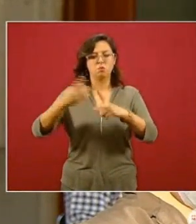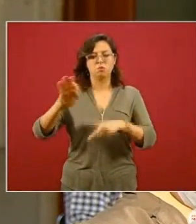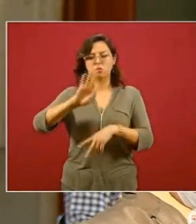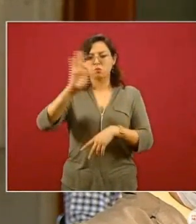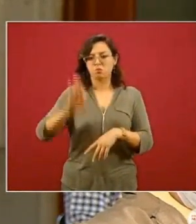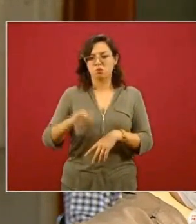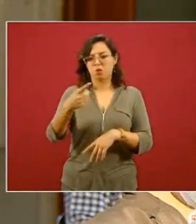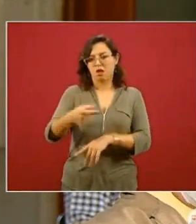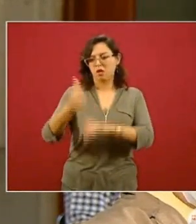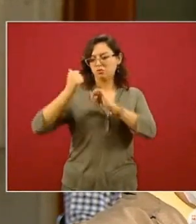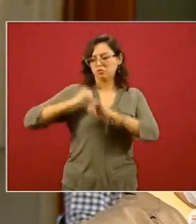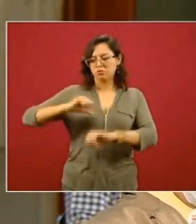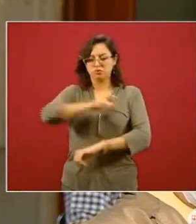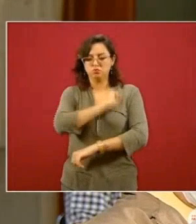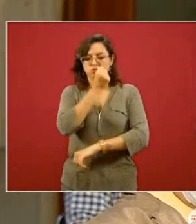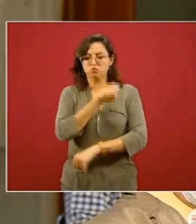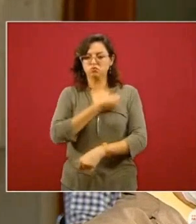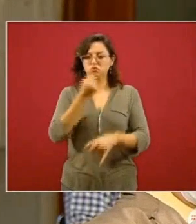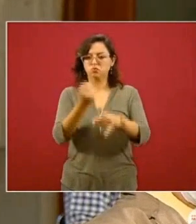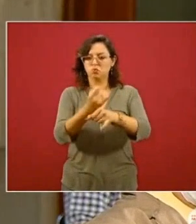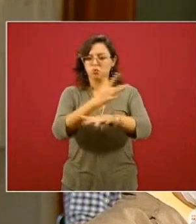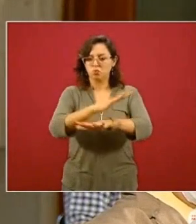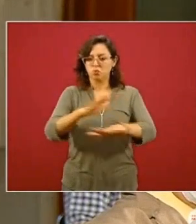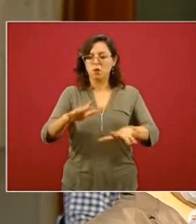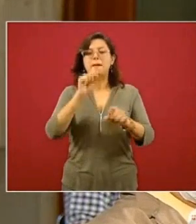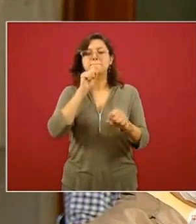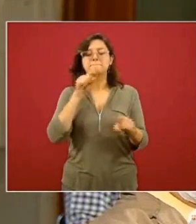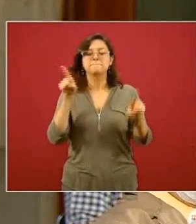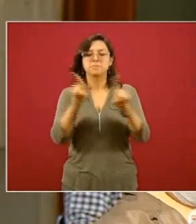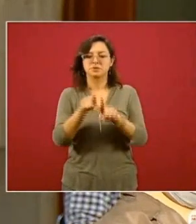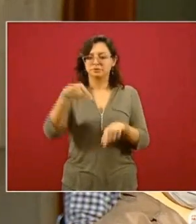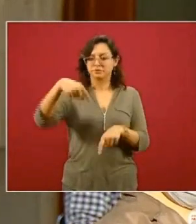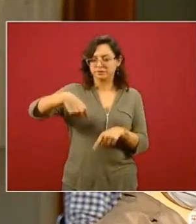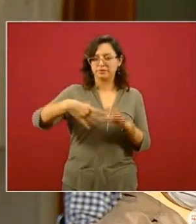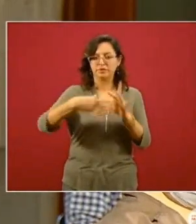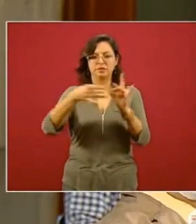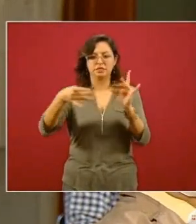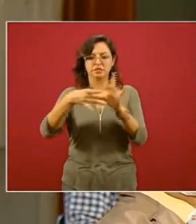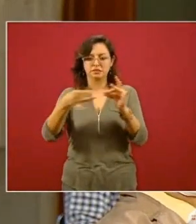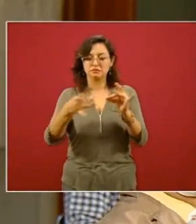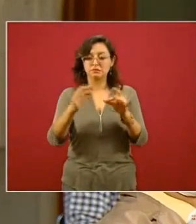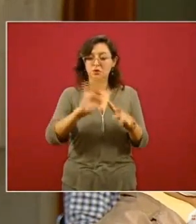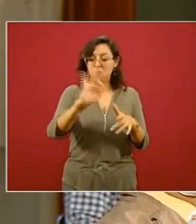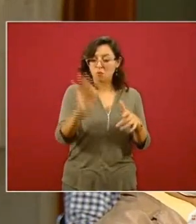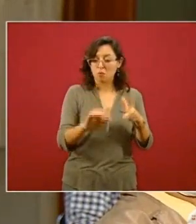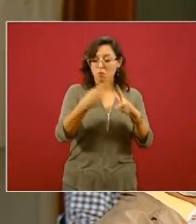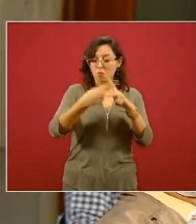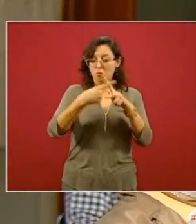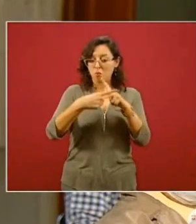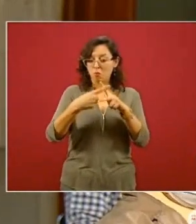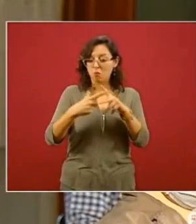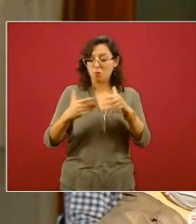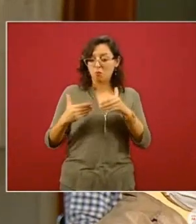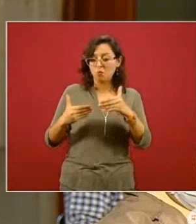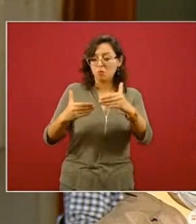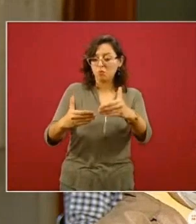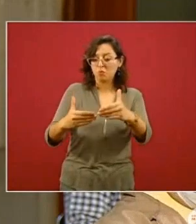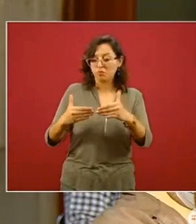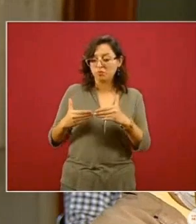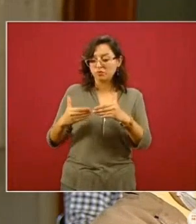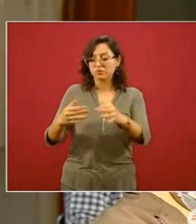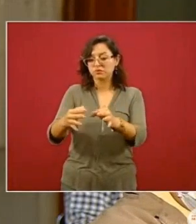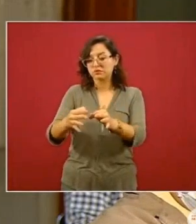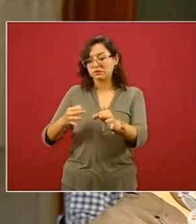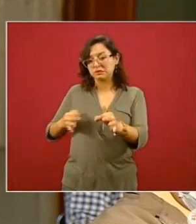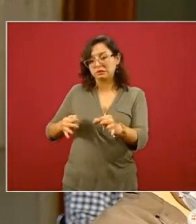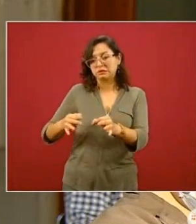la misma Autoridad de Salud viene generando. También han explicado aquí que esta estadística presenta un desfase obvio,